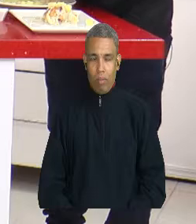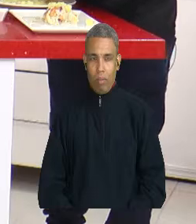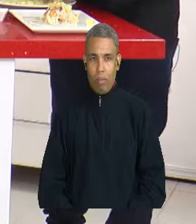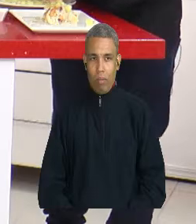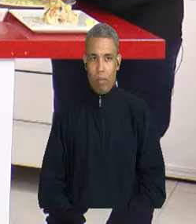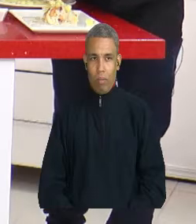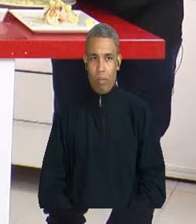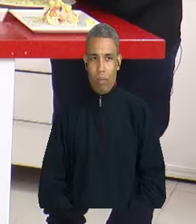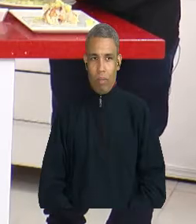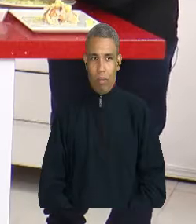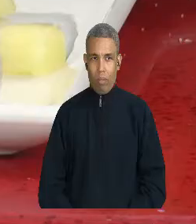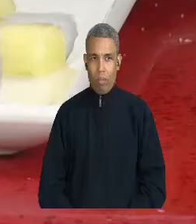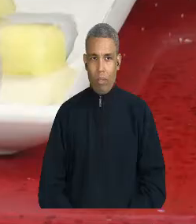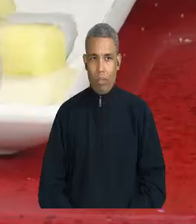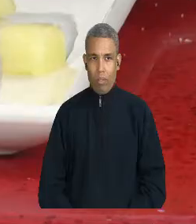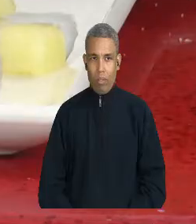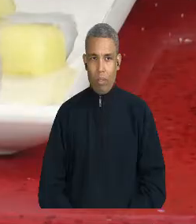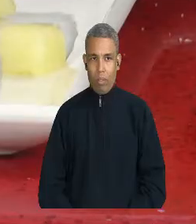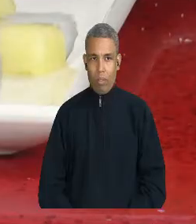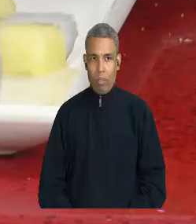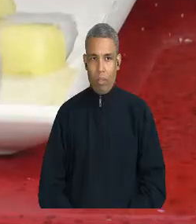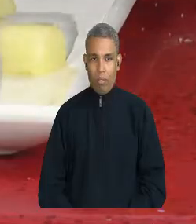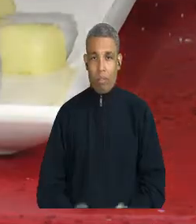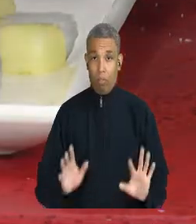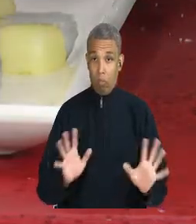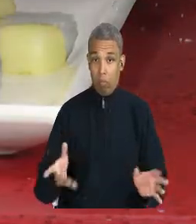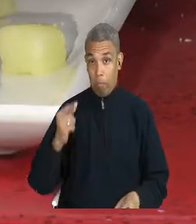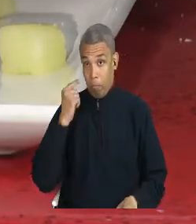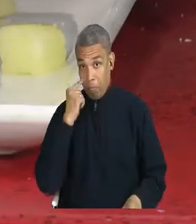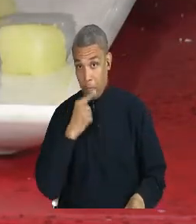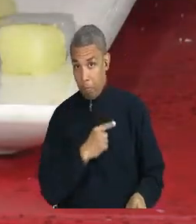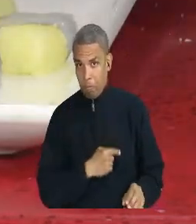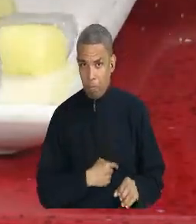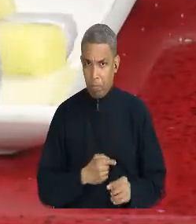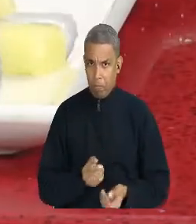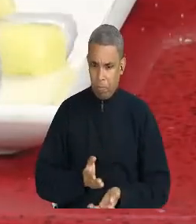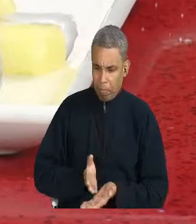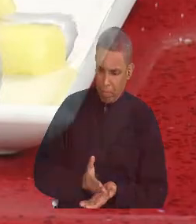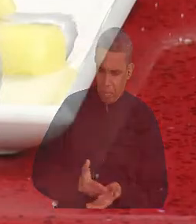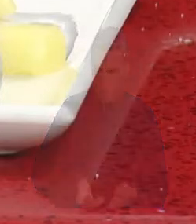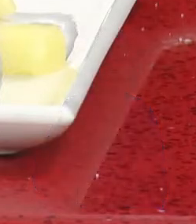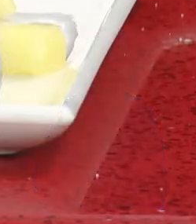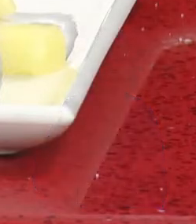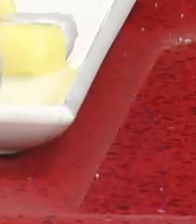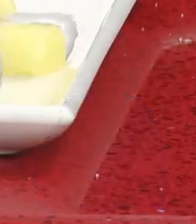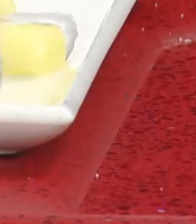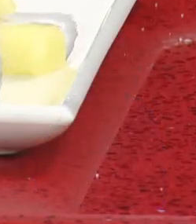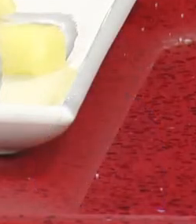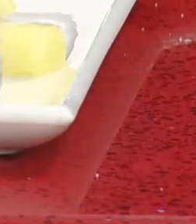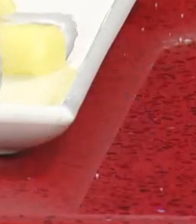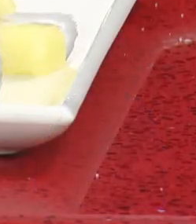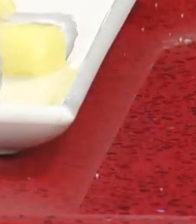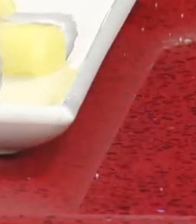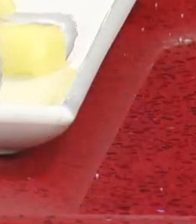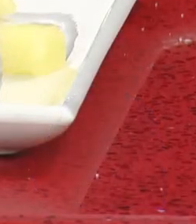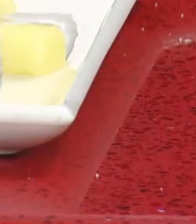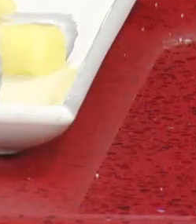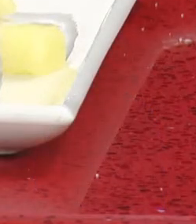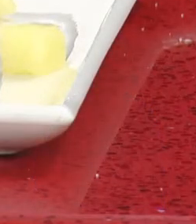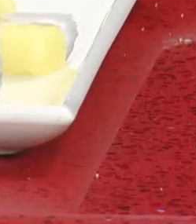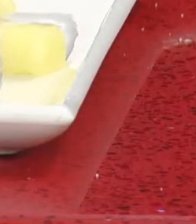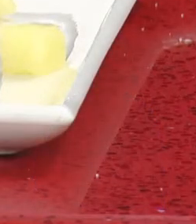Sí. La papita. Bueno, ya pueden ir observando ustedes, mis queridos televidentes, cómo quedó la receta del día de hoy.